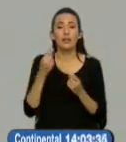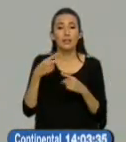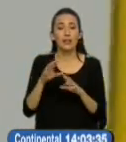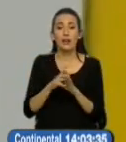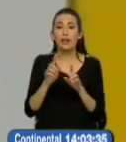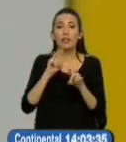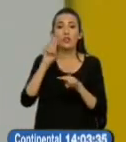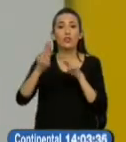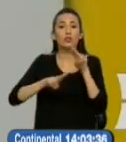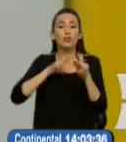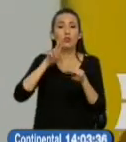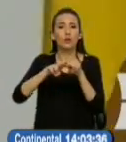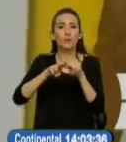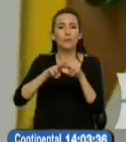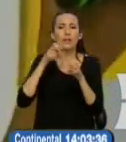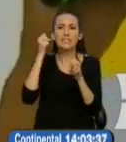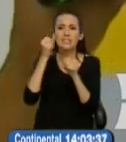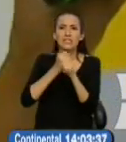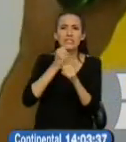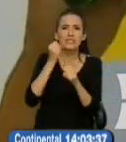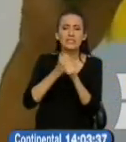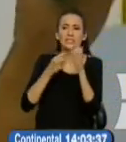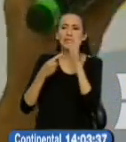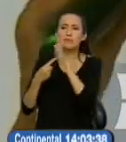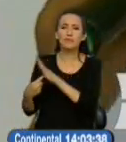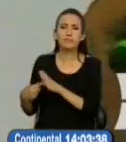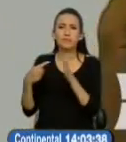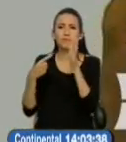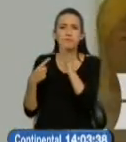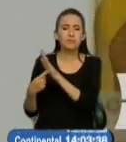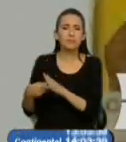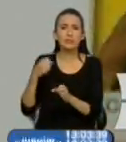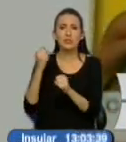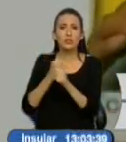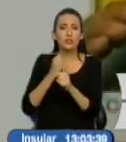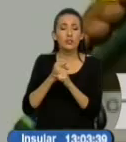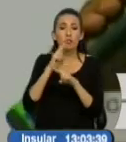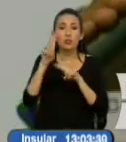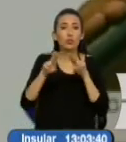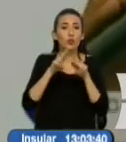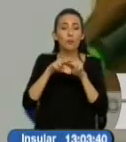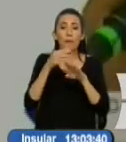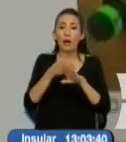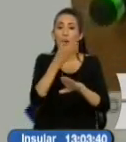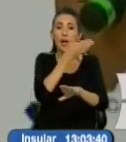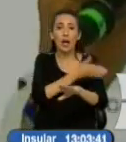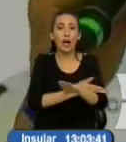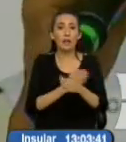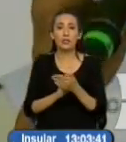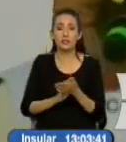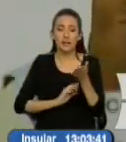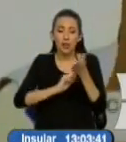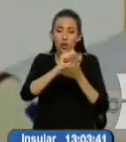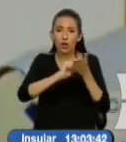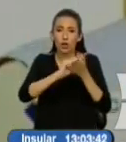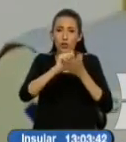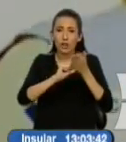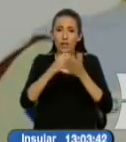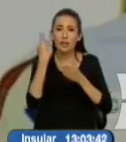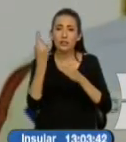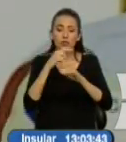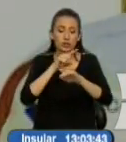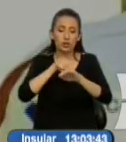explotación con figuras tales como la tercerización. Existía la contratación por horas